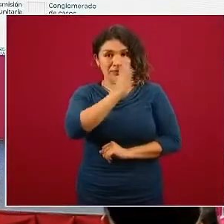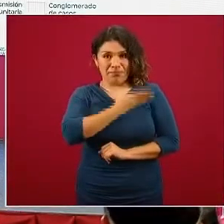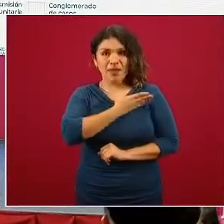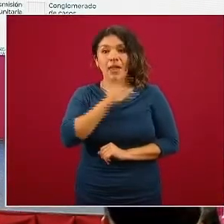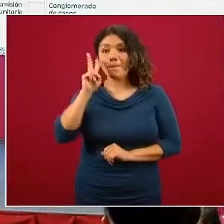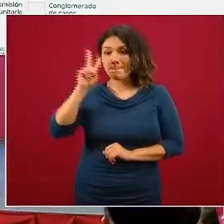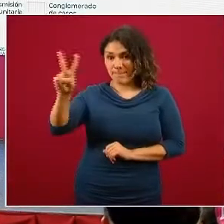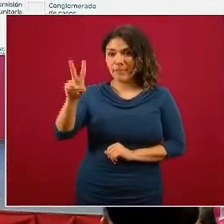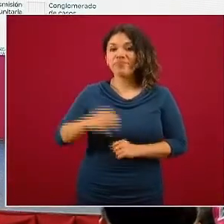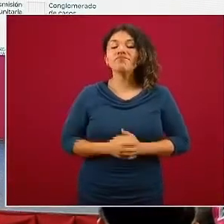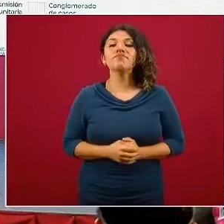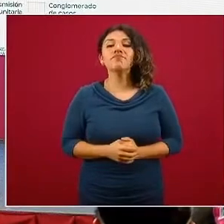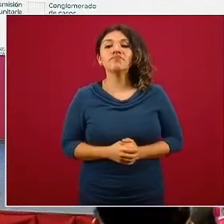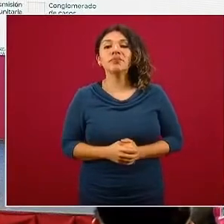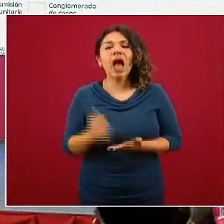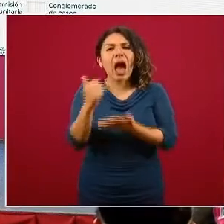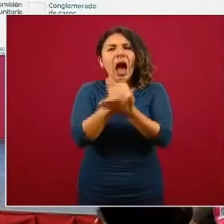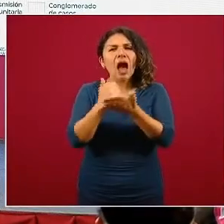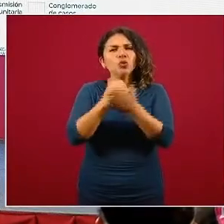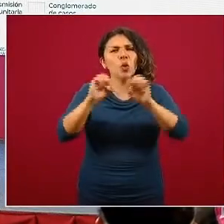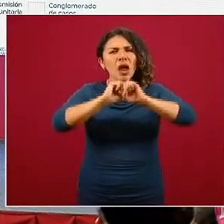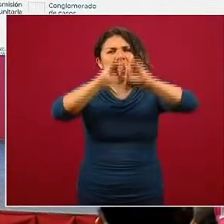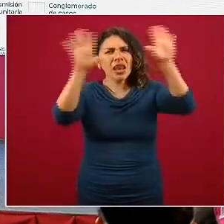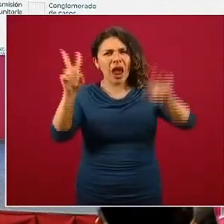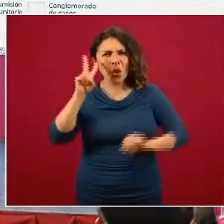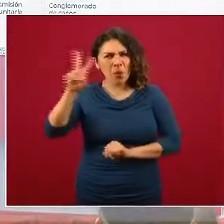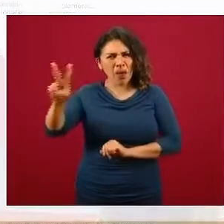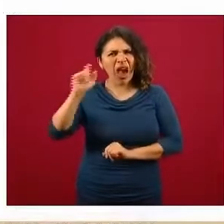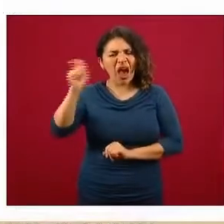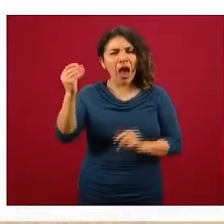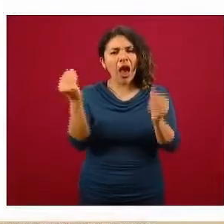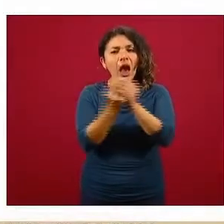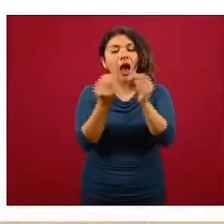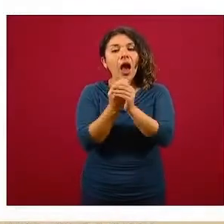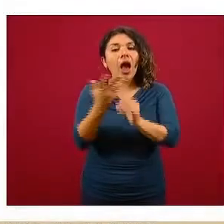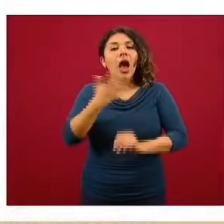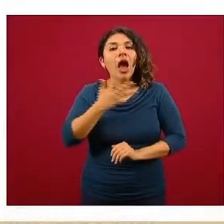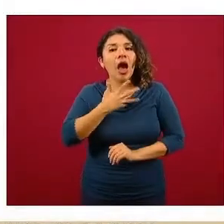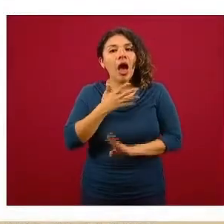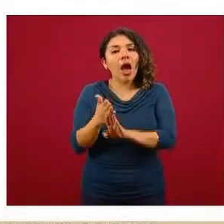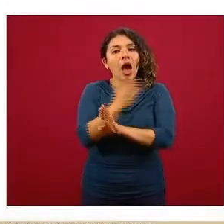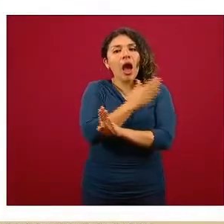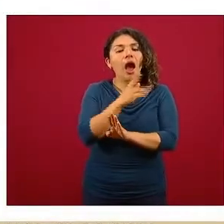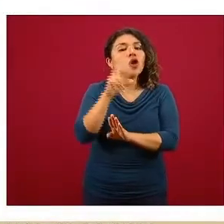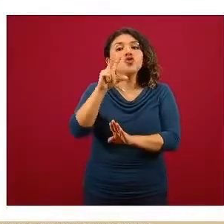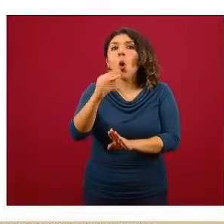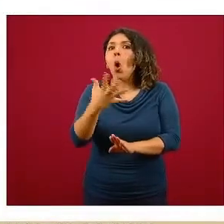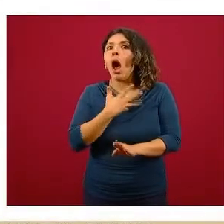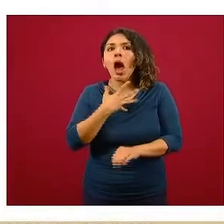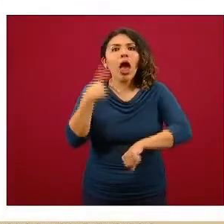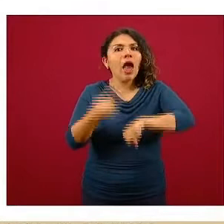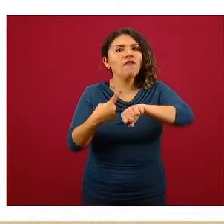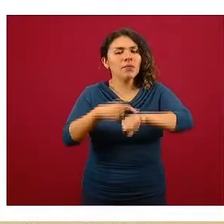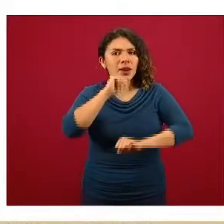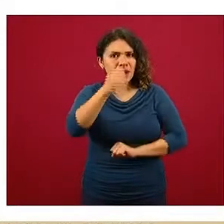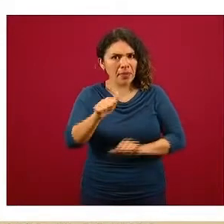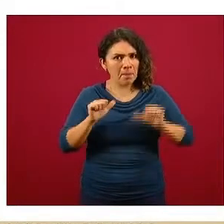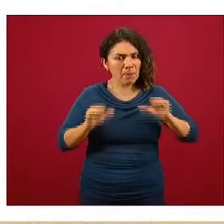poco aquí a la pantalla, en azul claro, vemos que era la categoría en donde estábamos marcados sin casos, Después